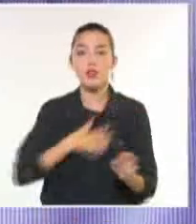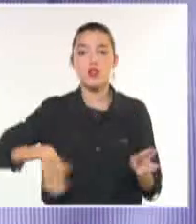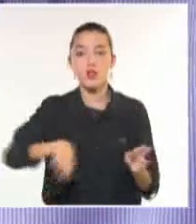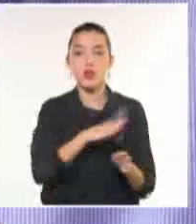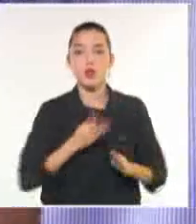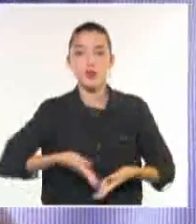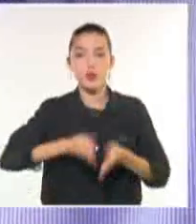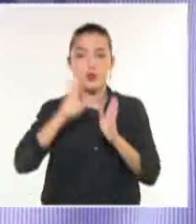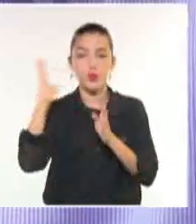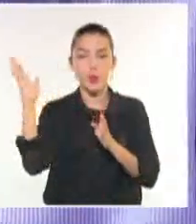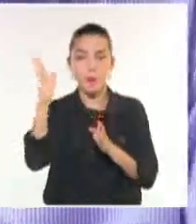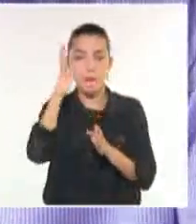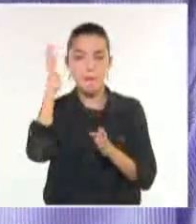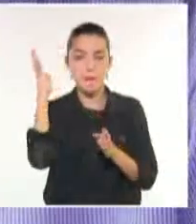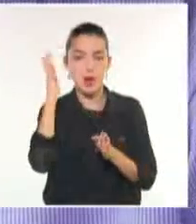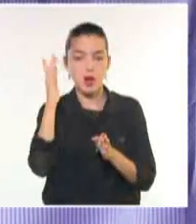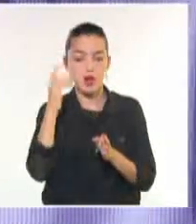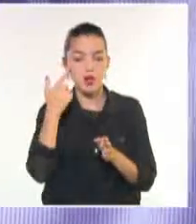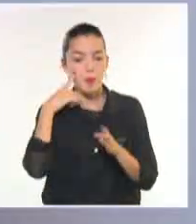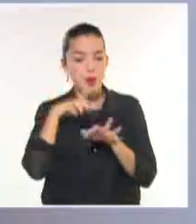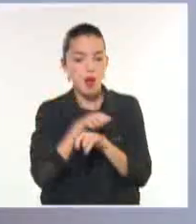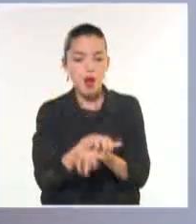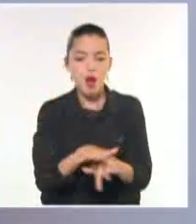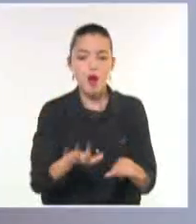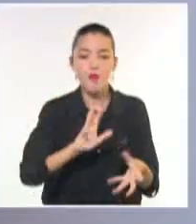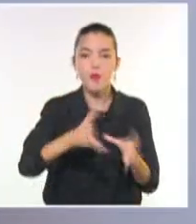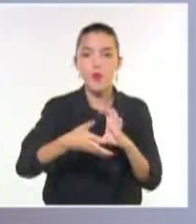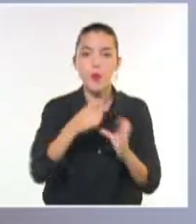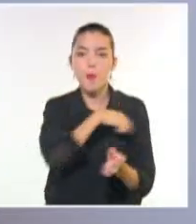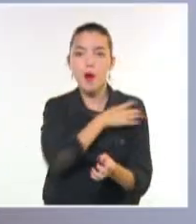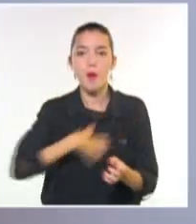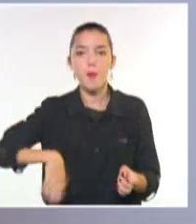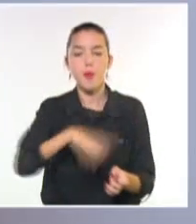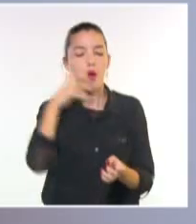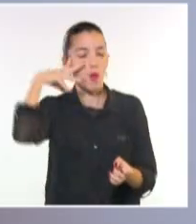que la población pueda comprender de una manera fácil.